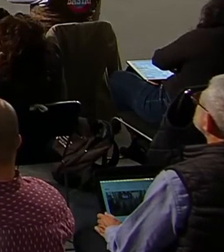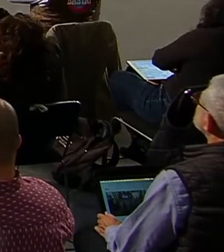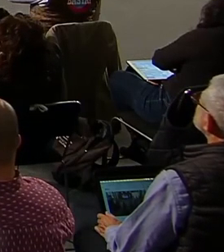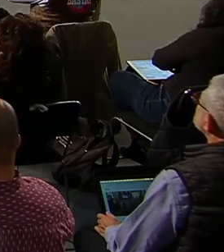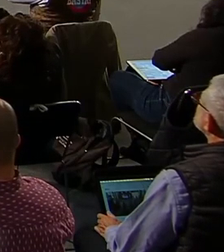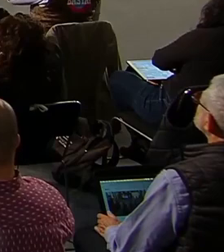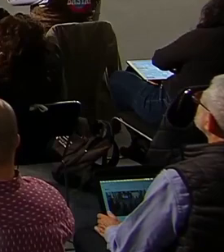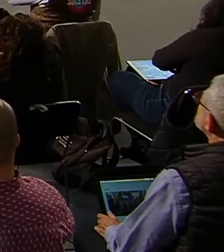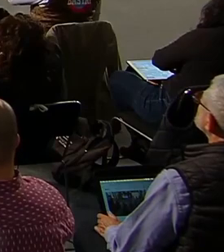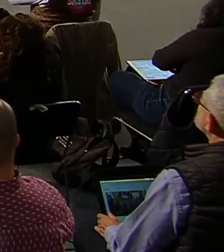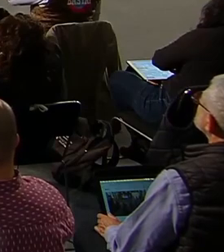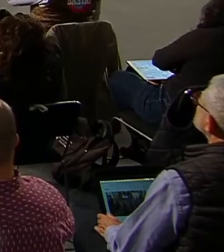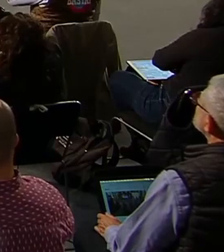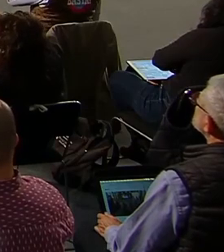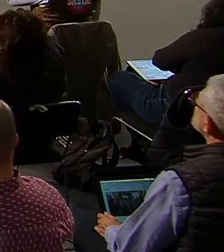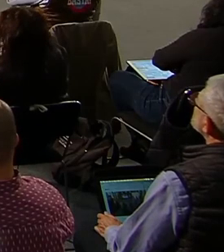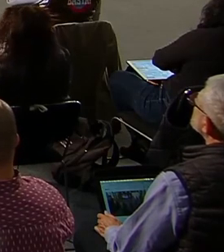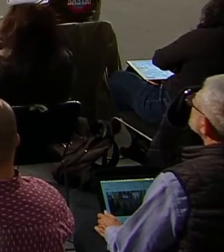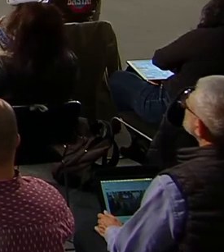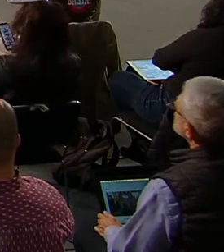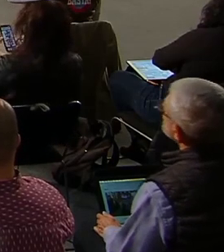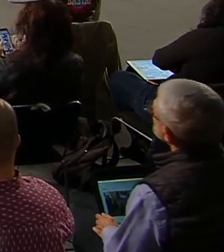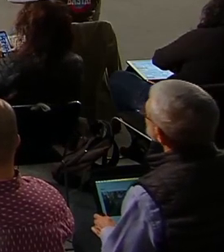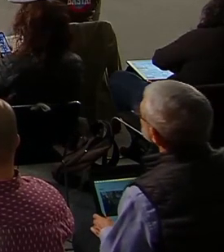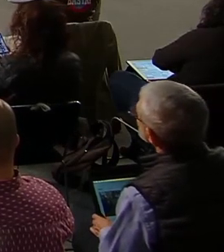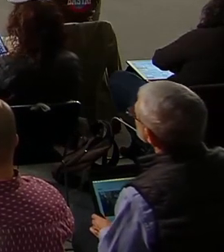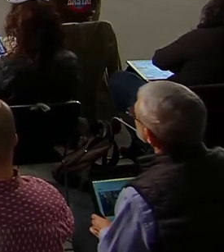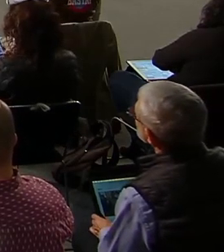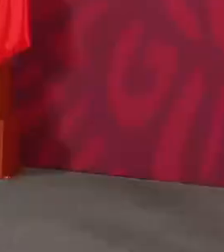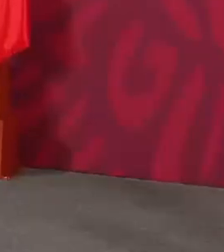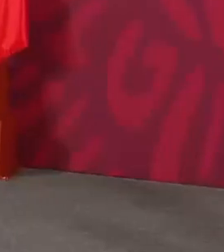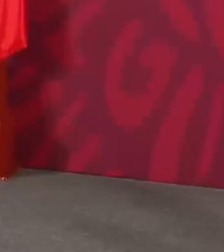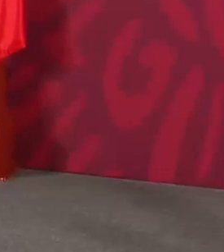un sector del PAN